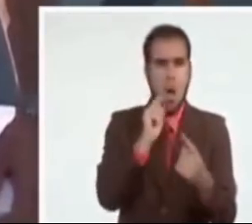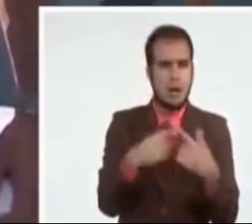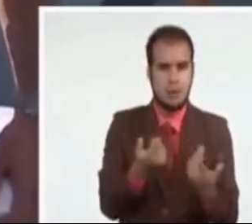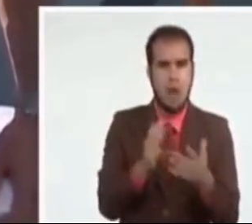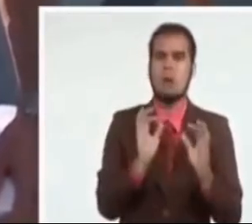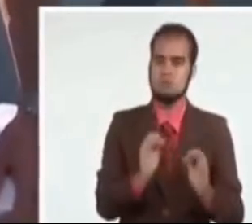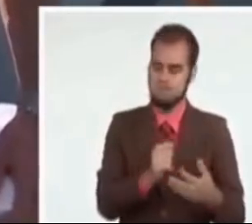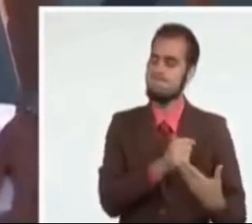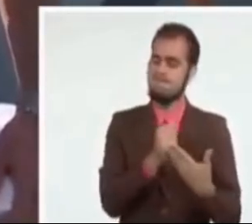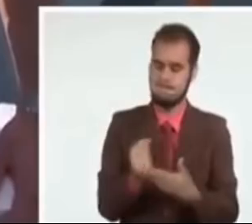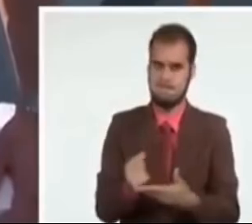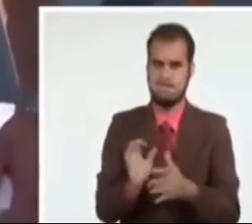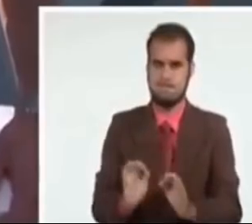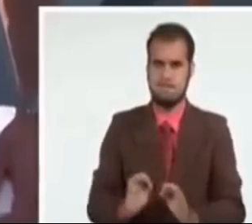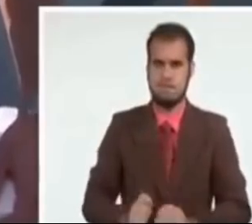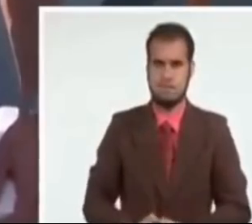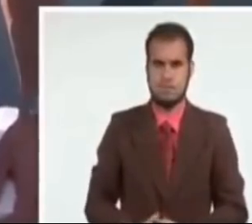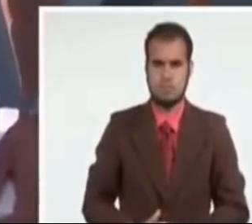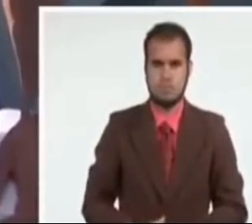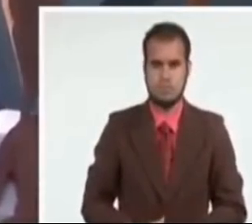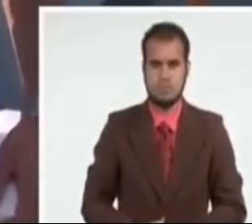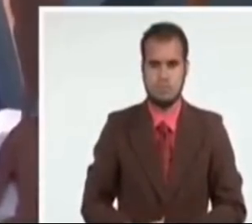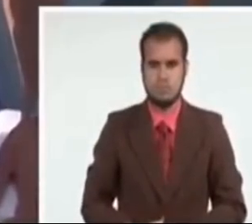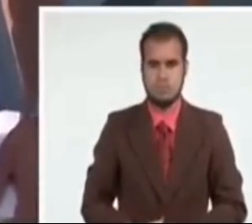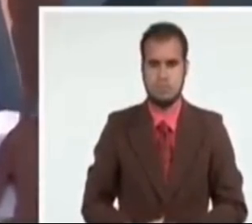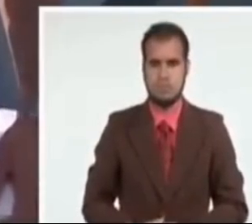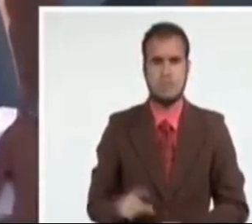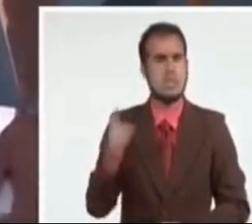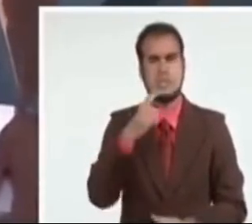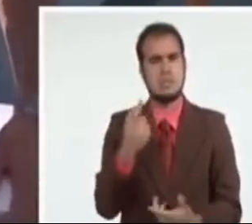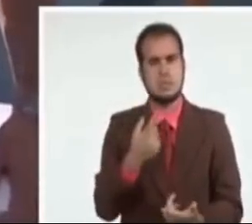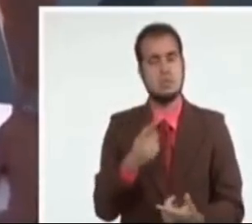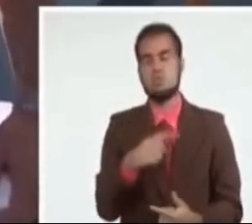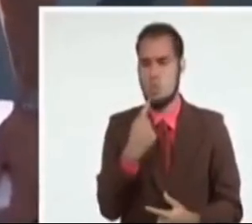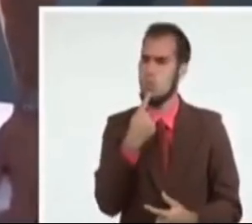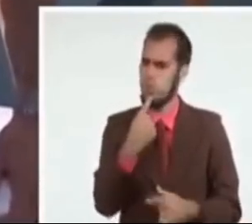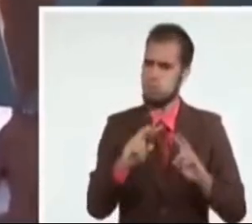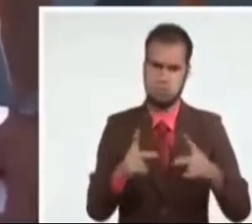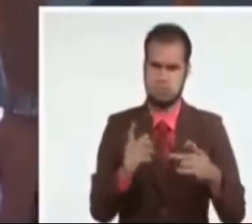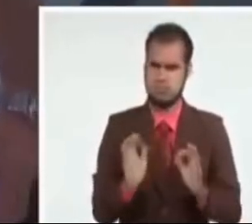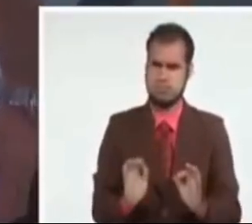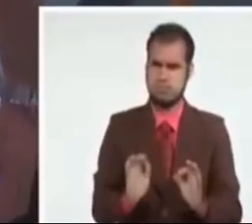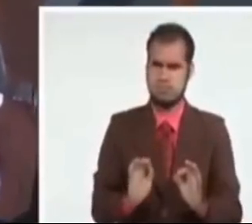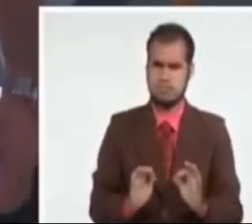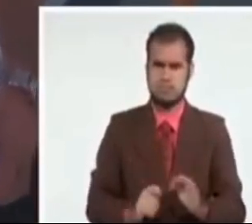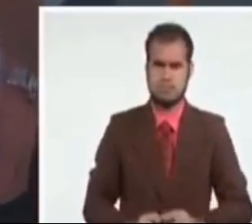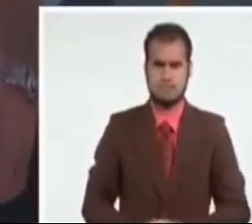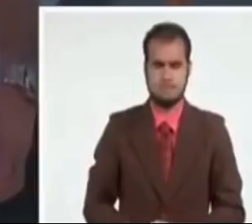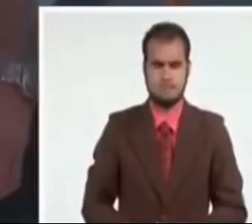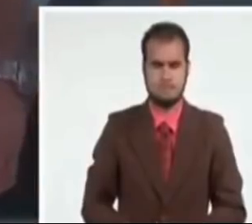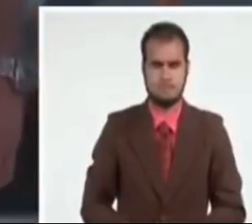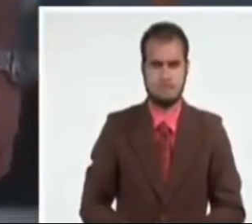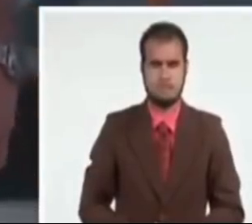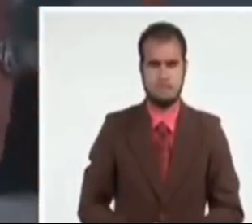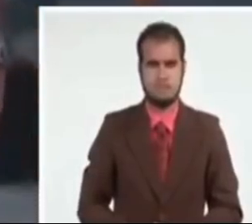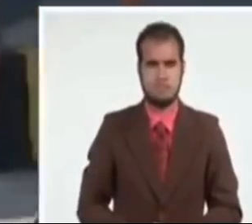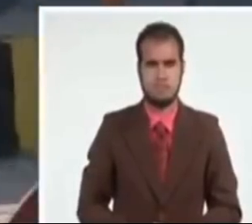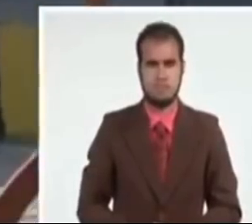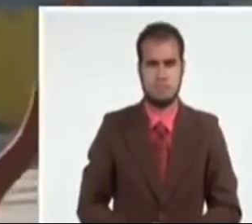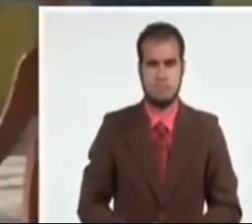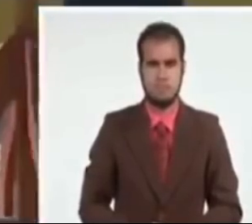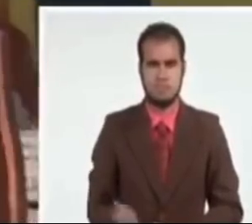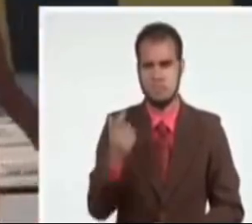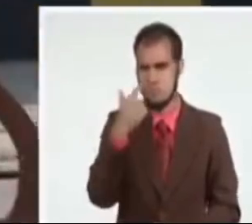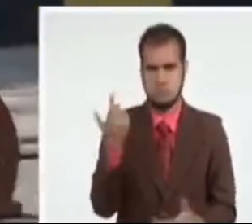la ceremonia. Reiterar la convicción, la certeza de que Cuba